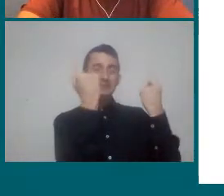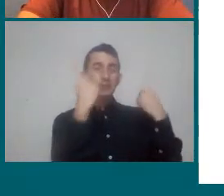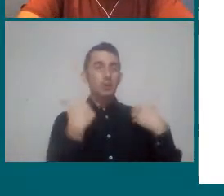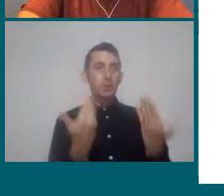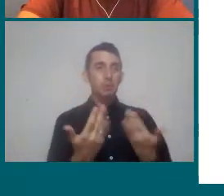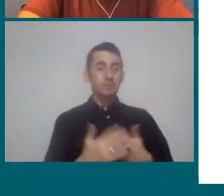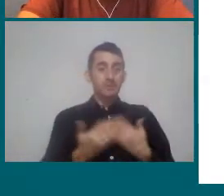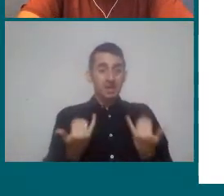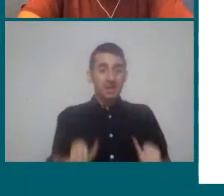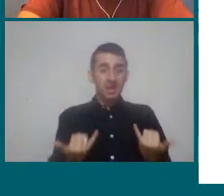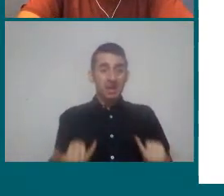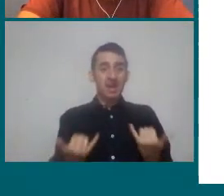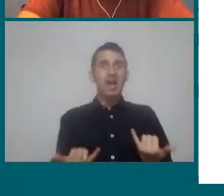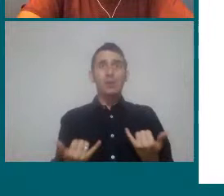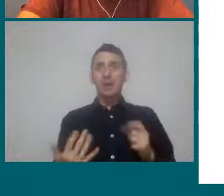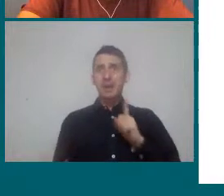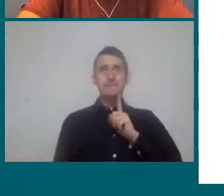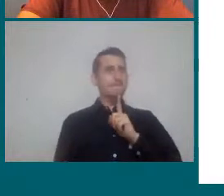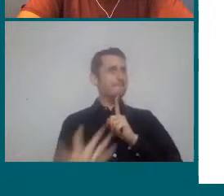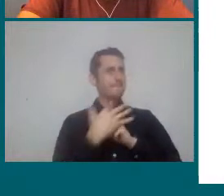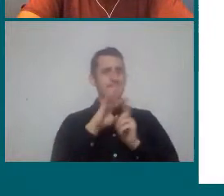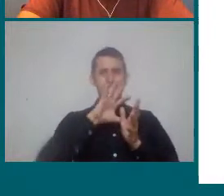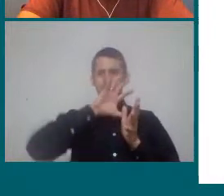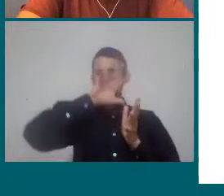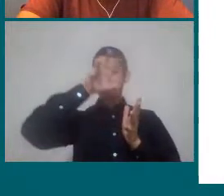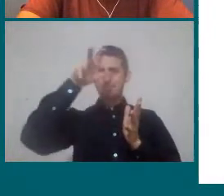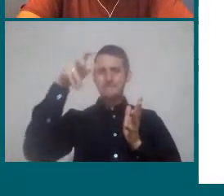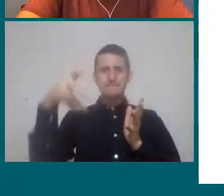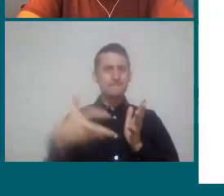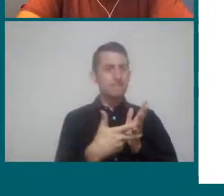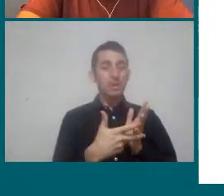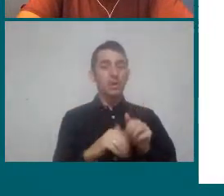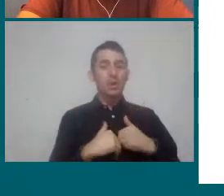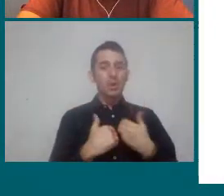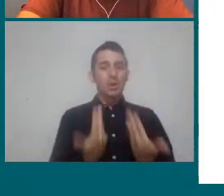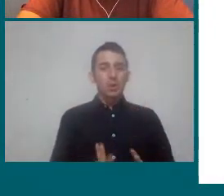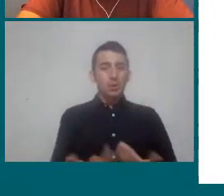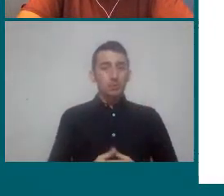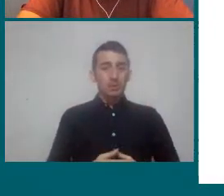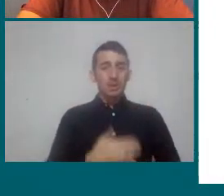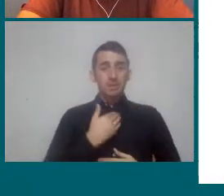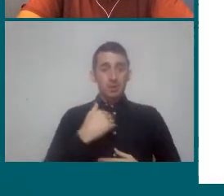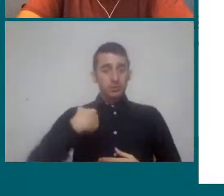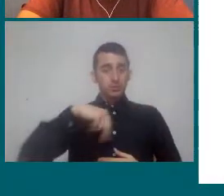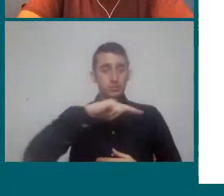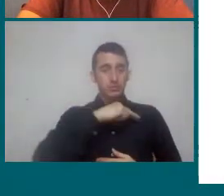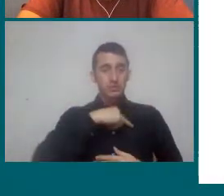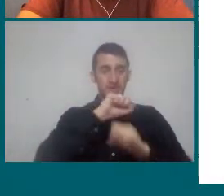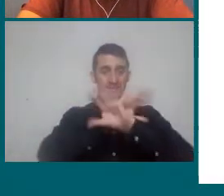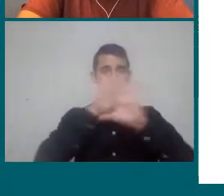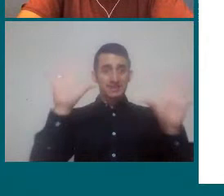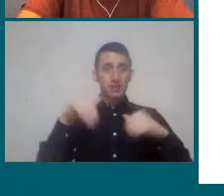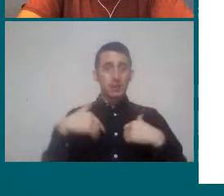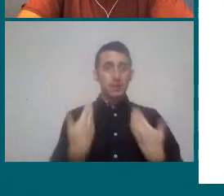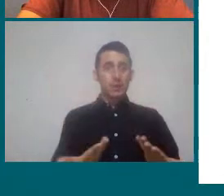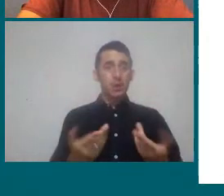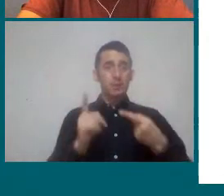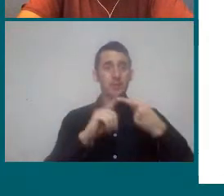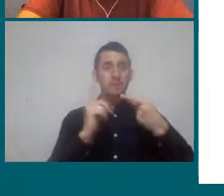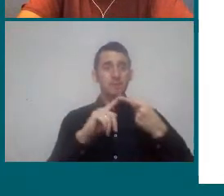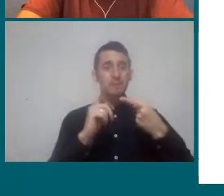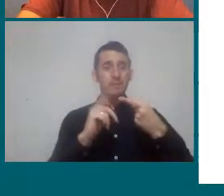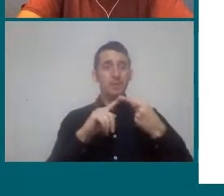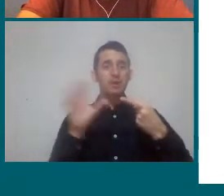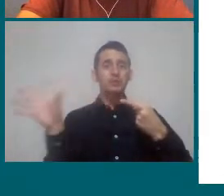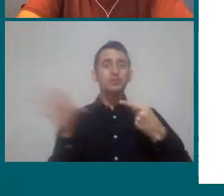nos sobrevino a todo el mundo, ¿no? O sea, no teníamos claro cómo podíamos abordar esto, con lo cual la primera estrategia que todo el